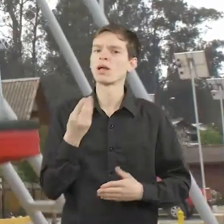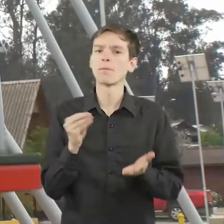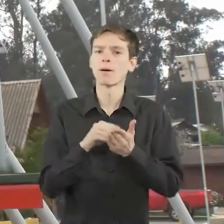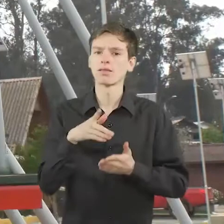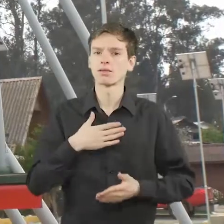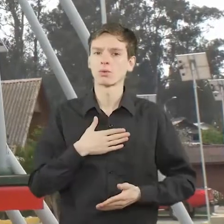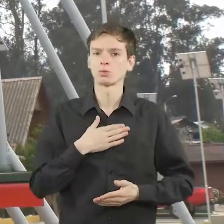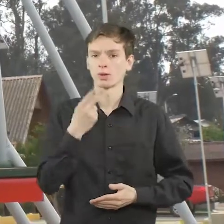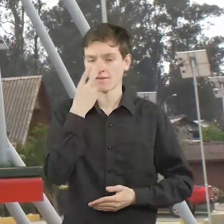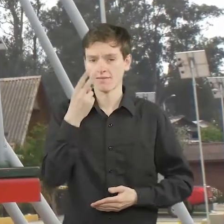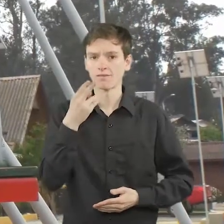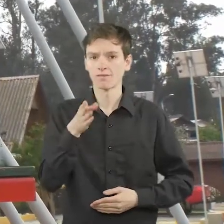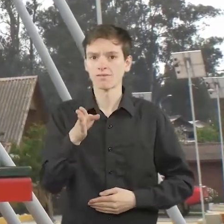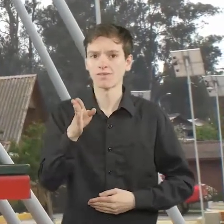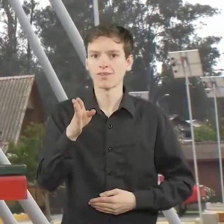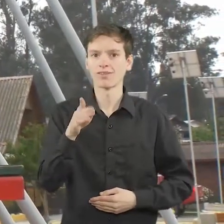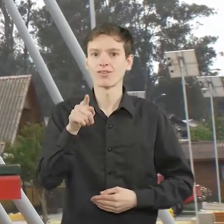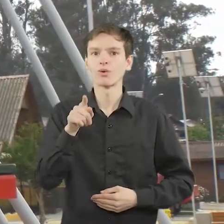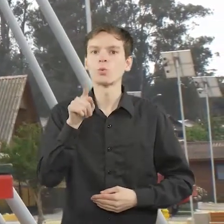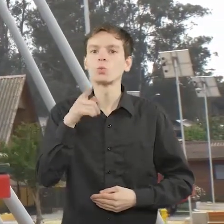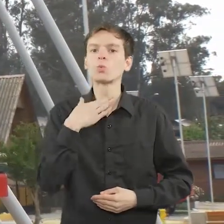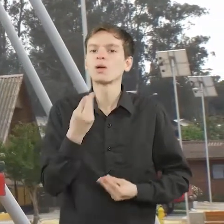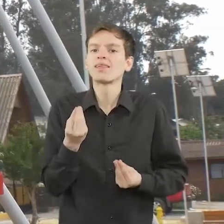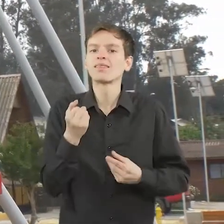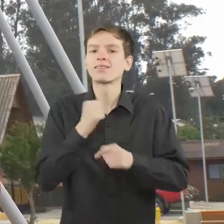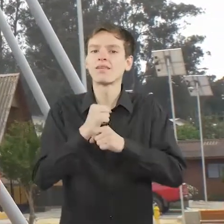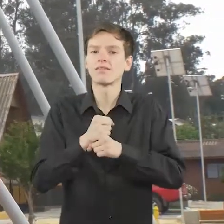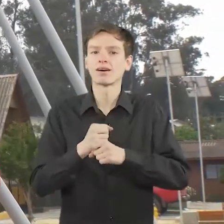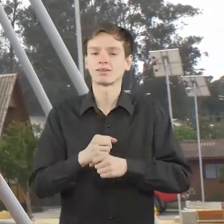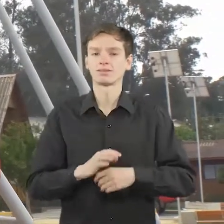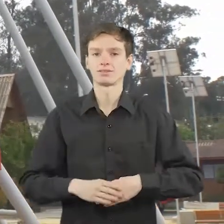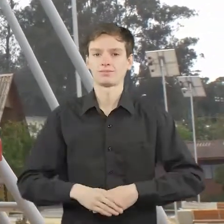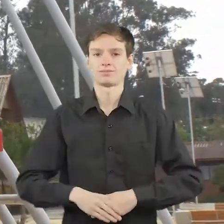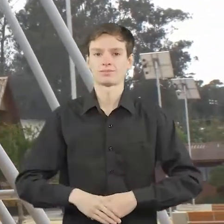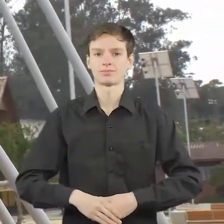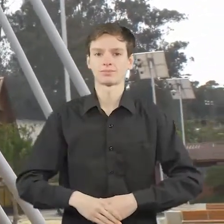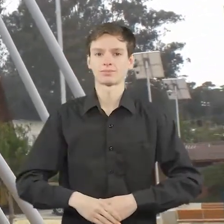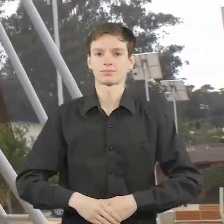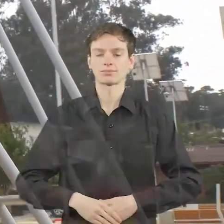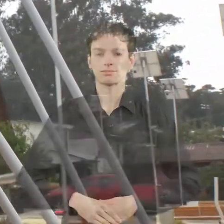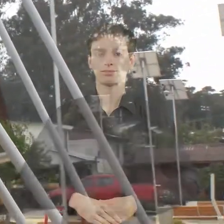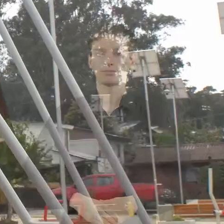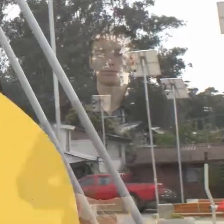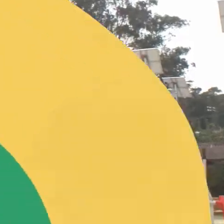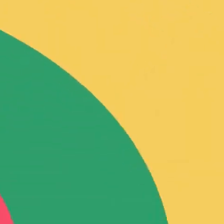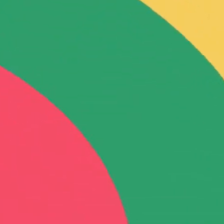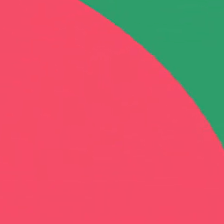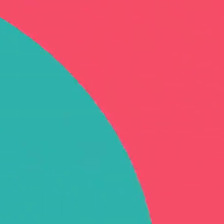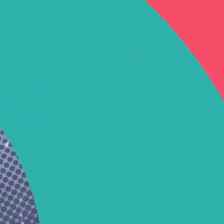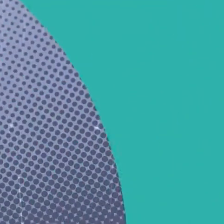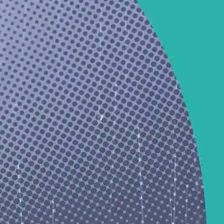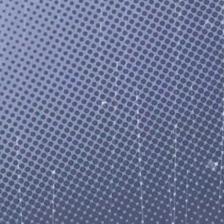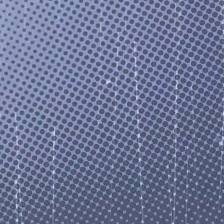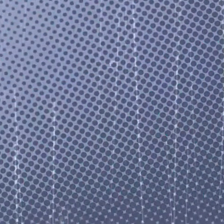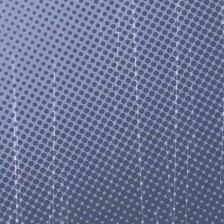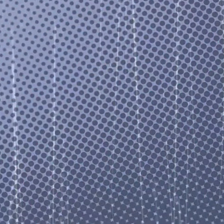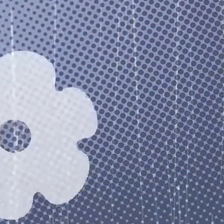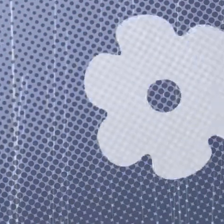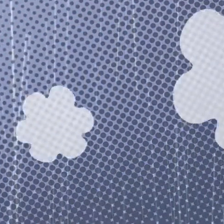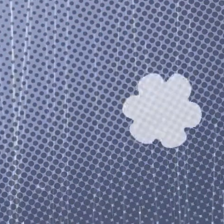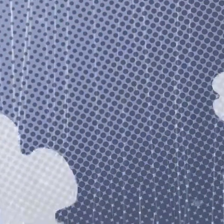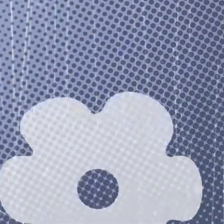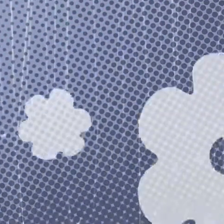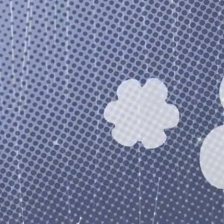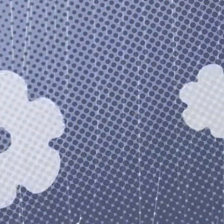¿Y tú? ¿Qué fue lo que más te gustó? Sigue viendo. ¿Y tú? ¿En qué trabajas? Martín se desliza por un resbalín. Créditos en pantalla junto a